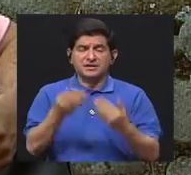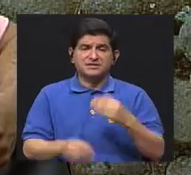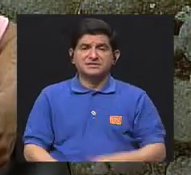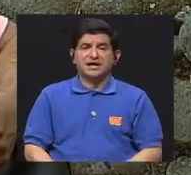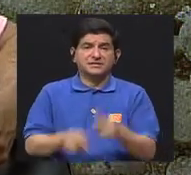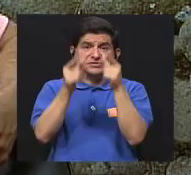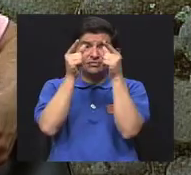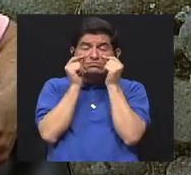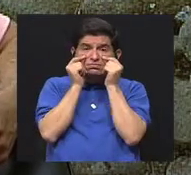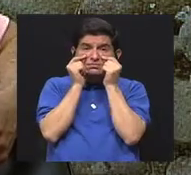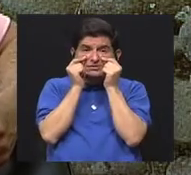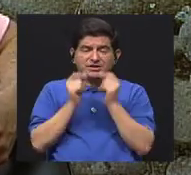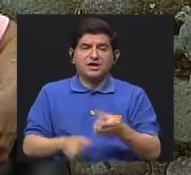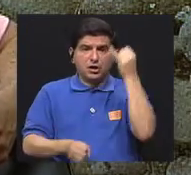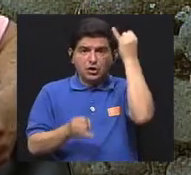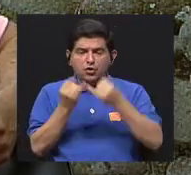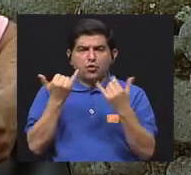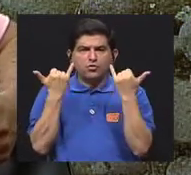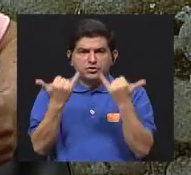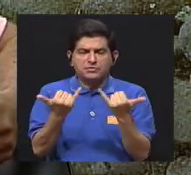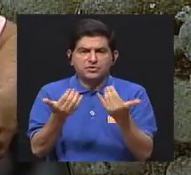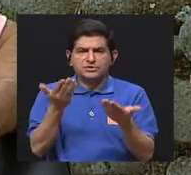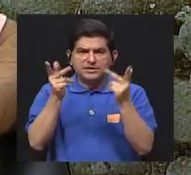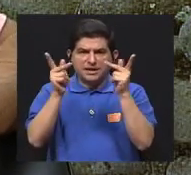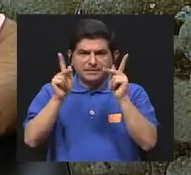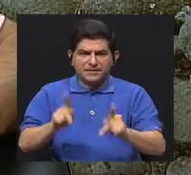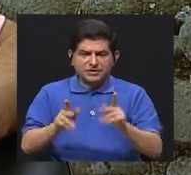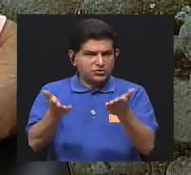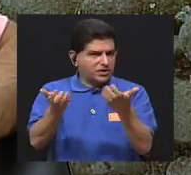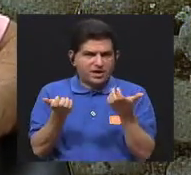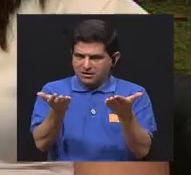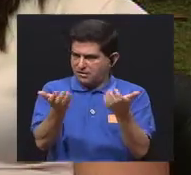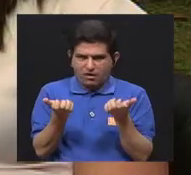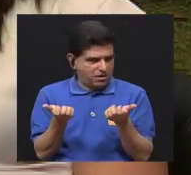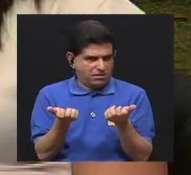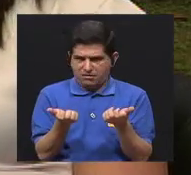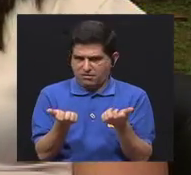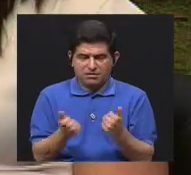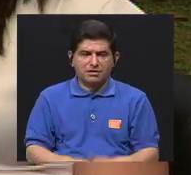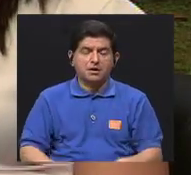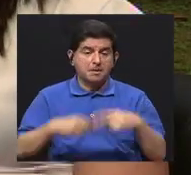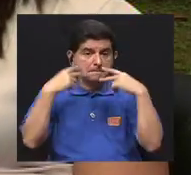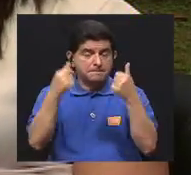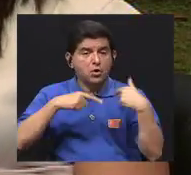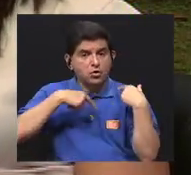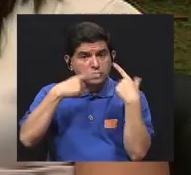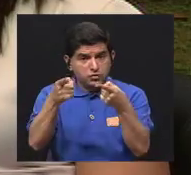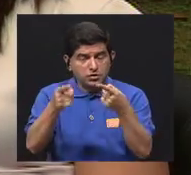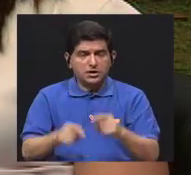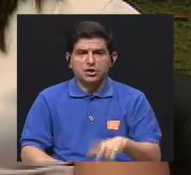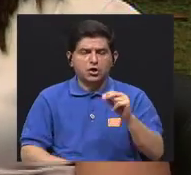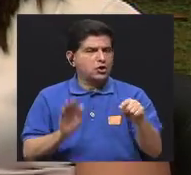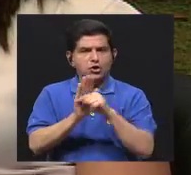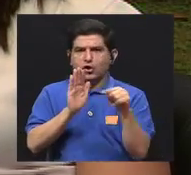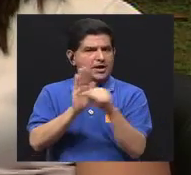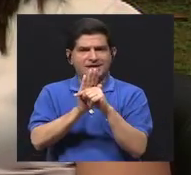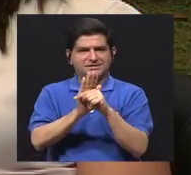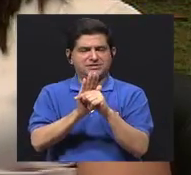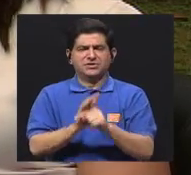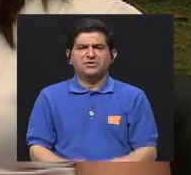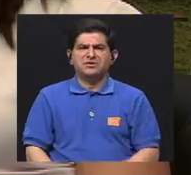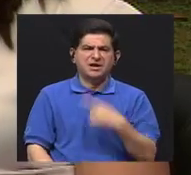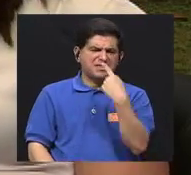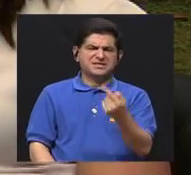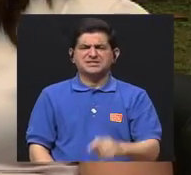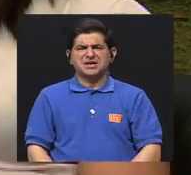perder la vista, que es lo último que ninguna persona quisiera? Pues acudir inmediatamente, no entrar en negación, no